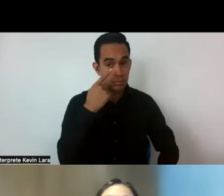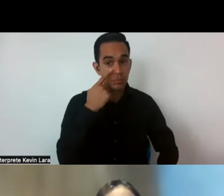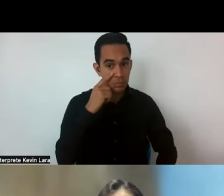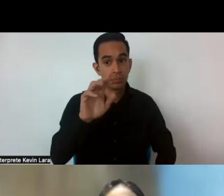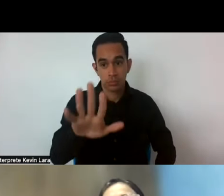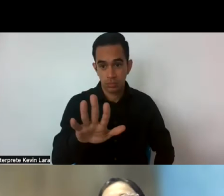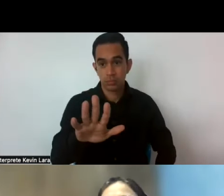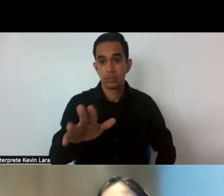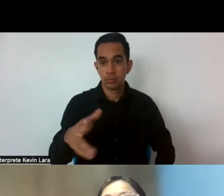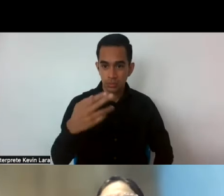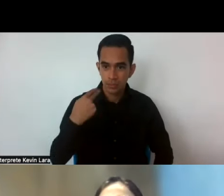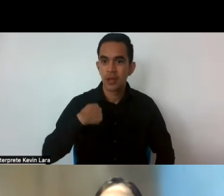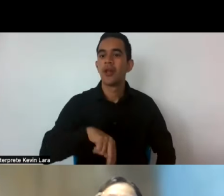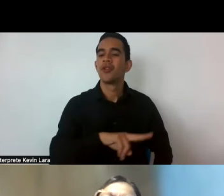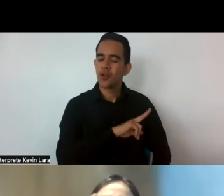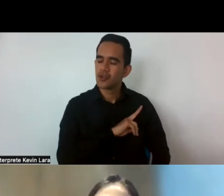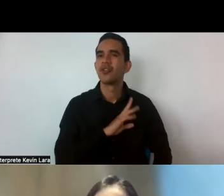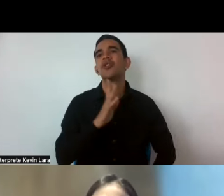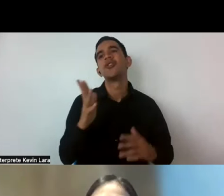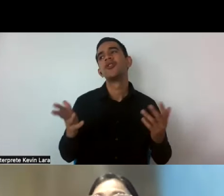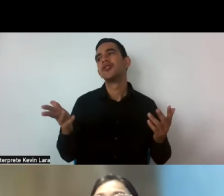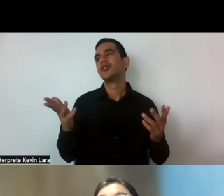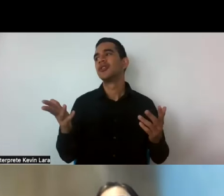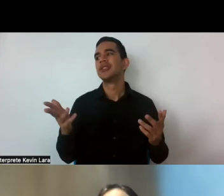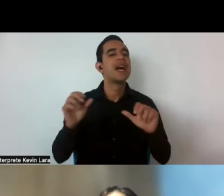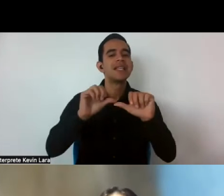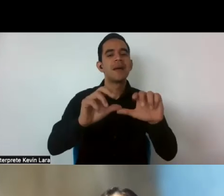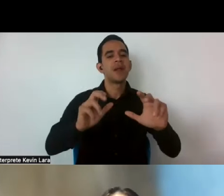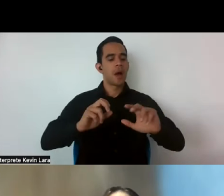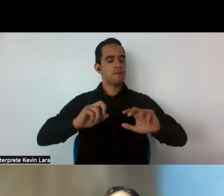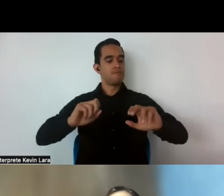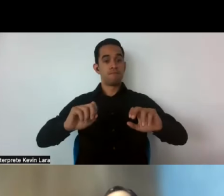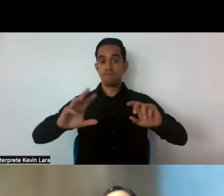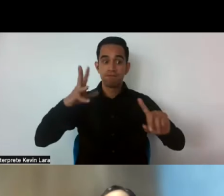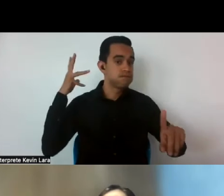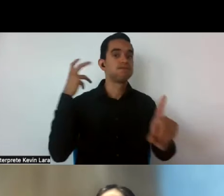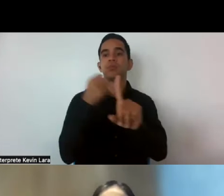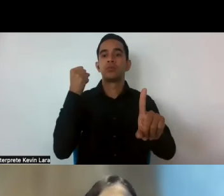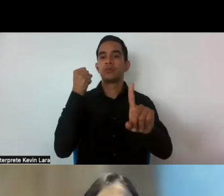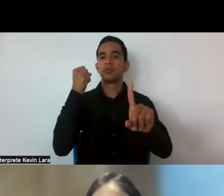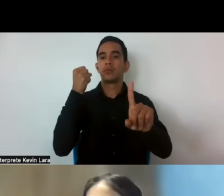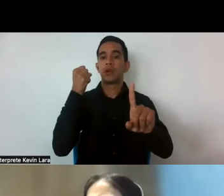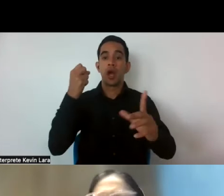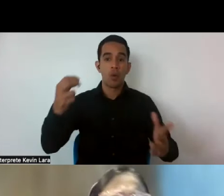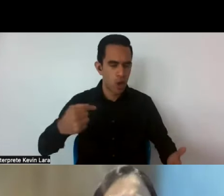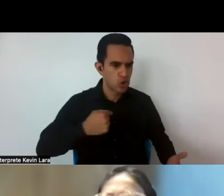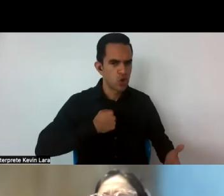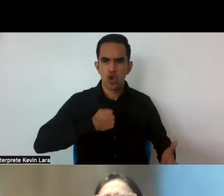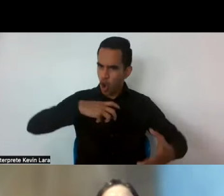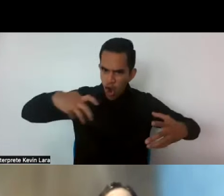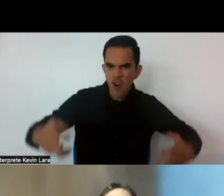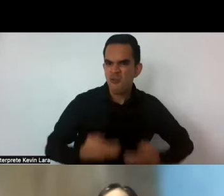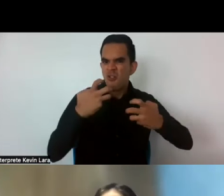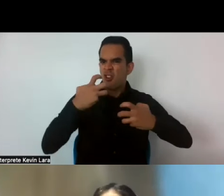son, gestionamos no, siempre reaccionamos ante las que son asociadas al dolor. Yo estoy brava y